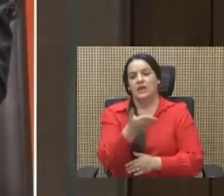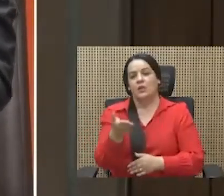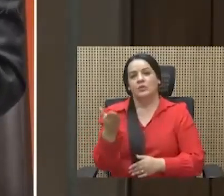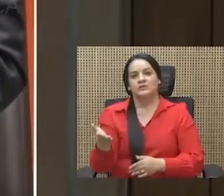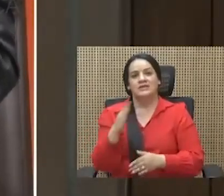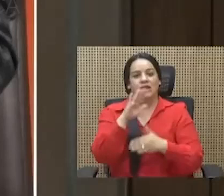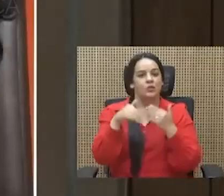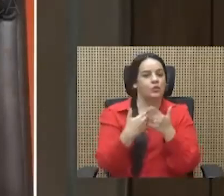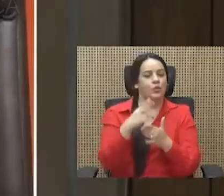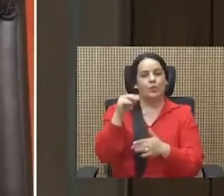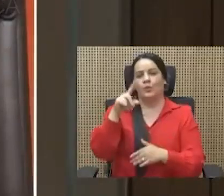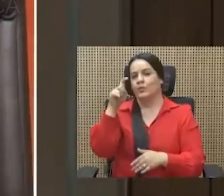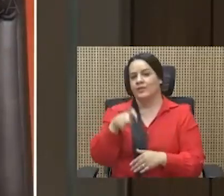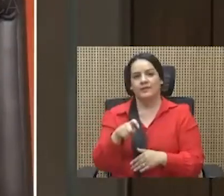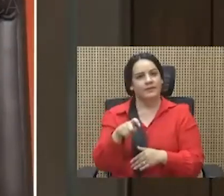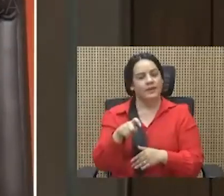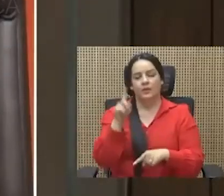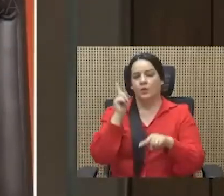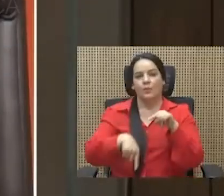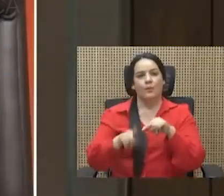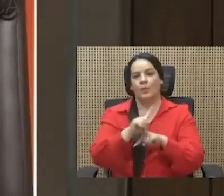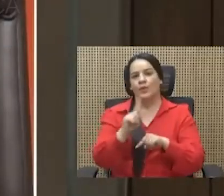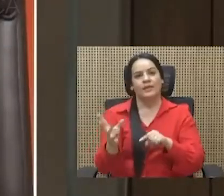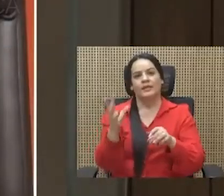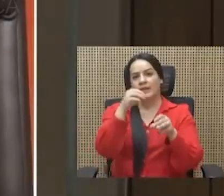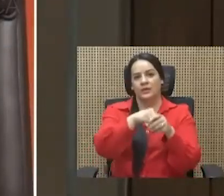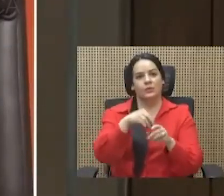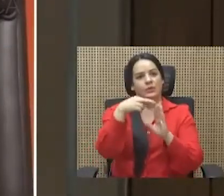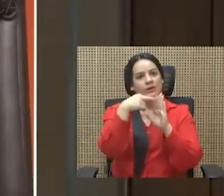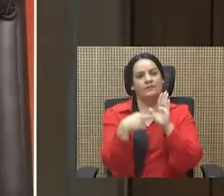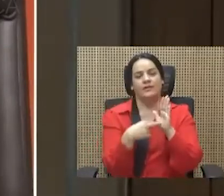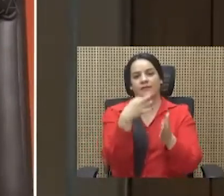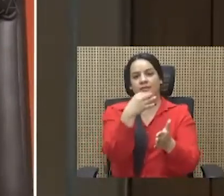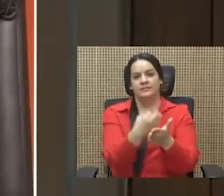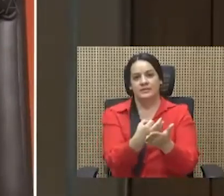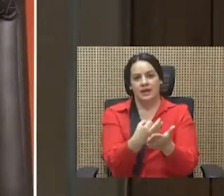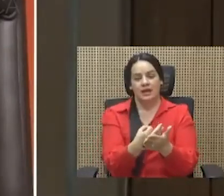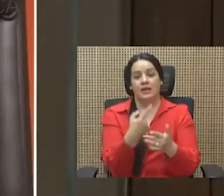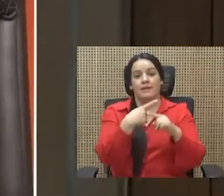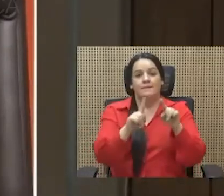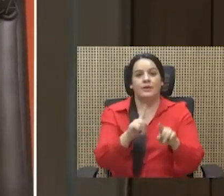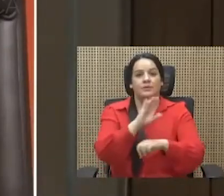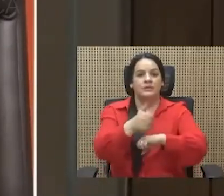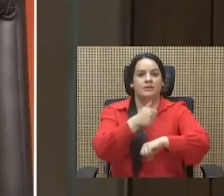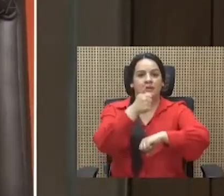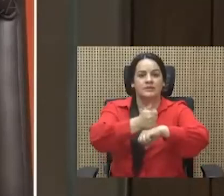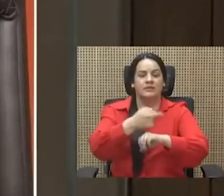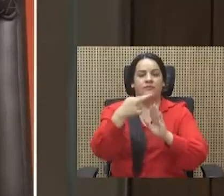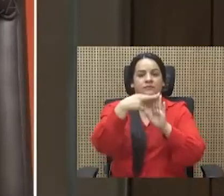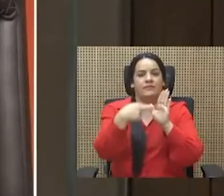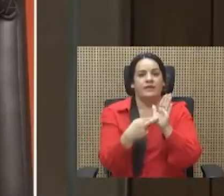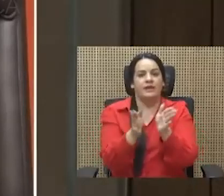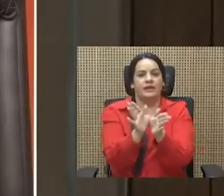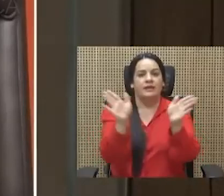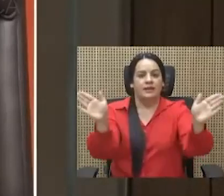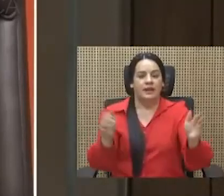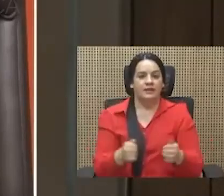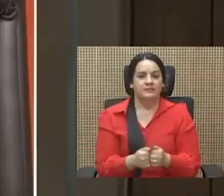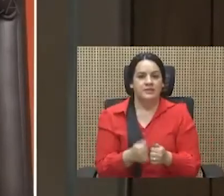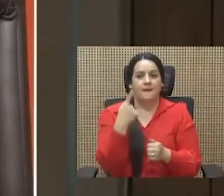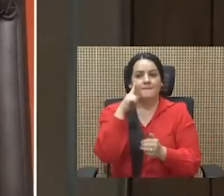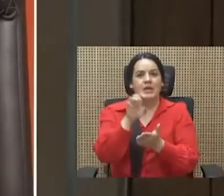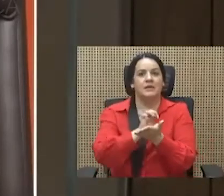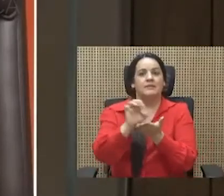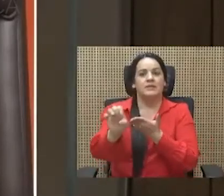ni pueden estar dentro de la regla fiscal, pero estableciendo reglas generales para evitar caer en el